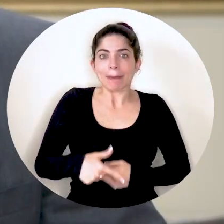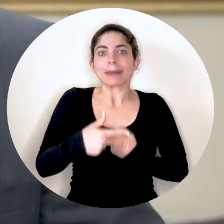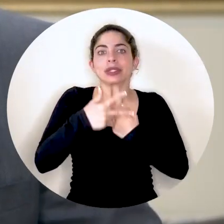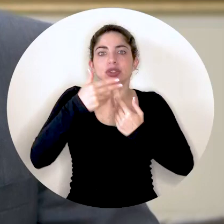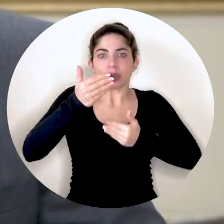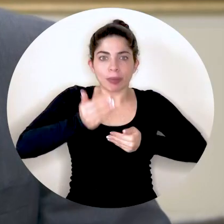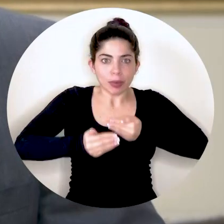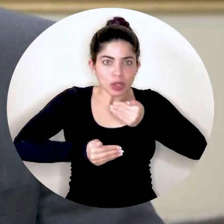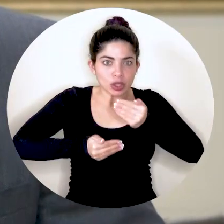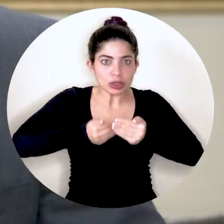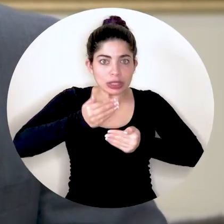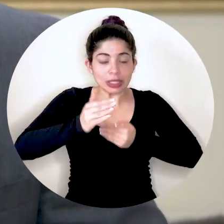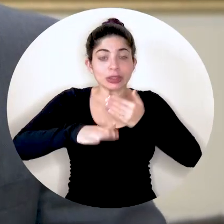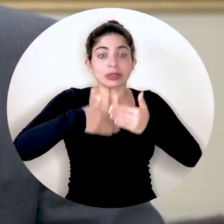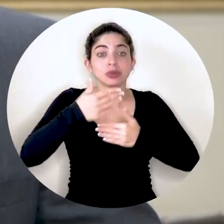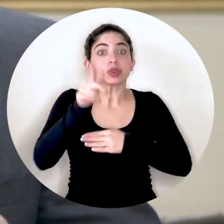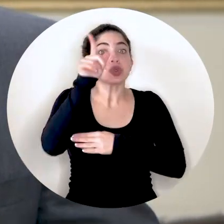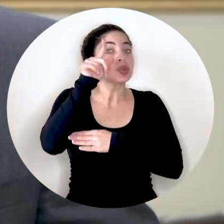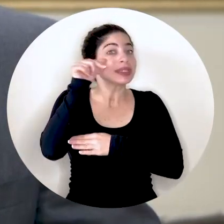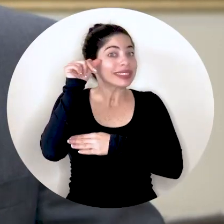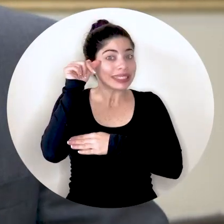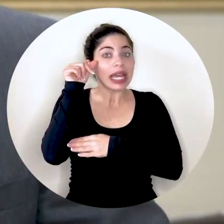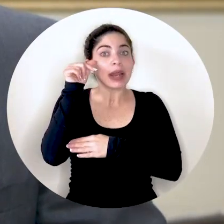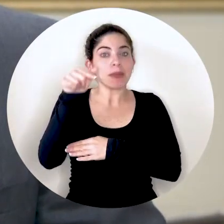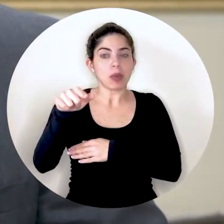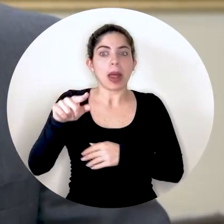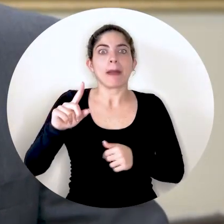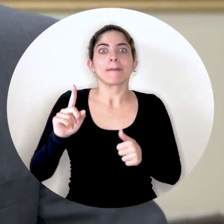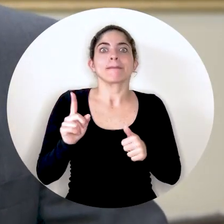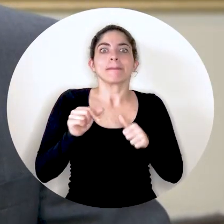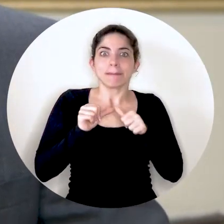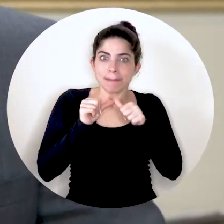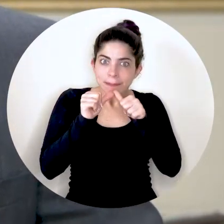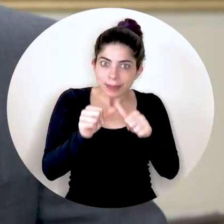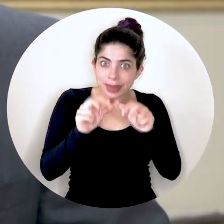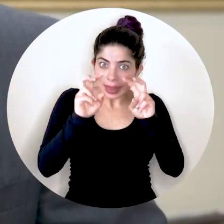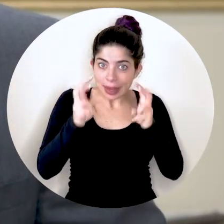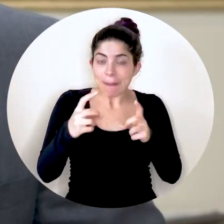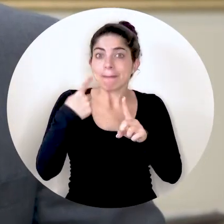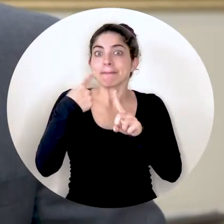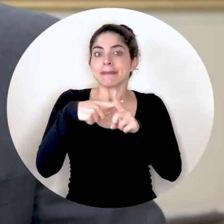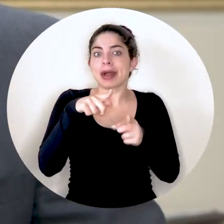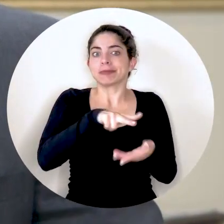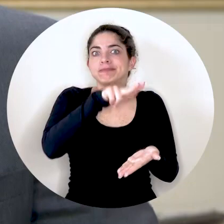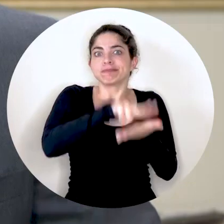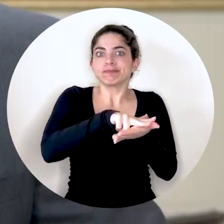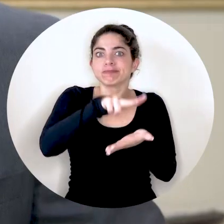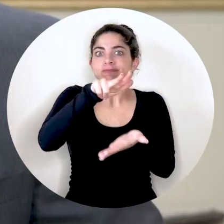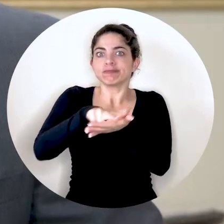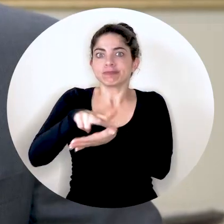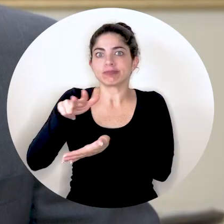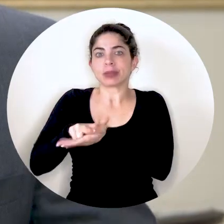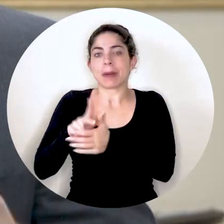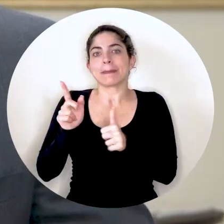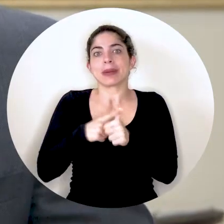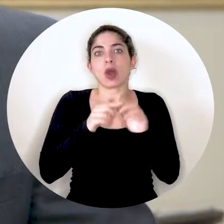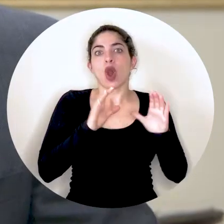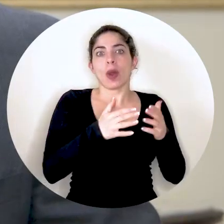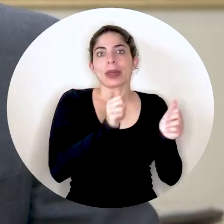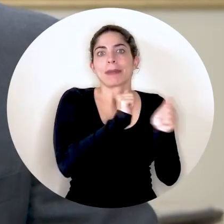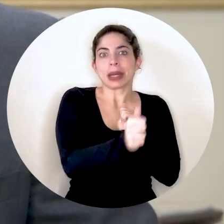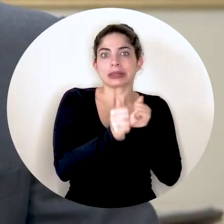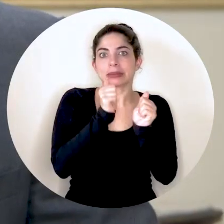que inició este proceso, de don Luis Guillermo Solís, que le dio continuidad y aprobación a los